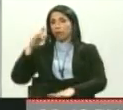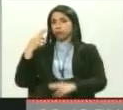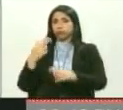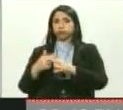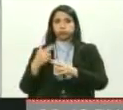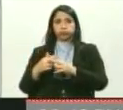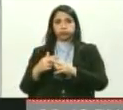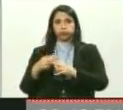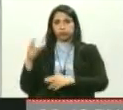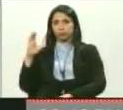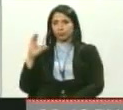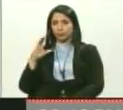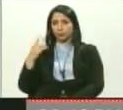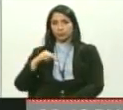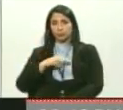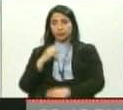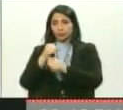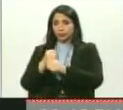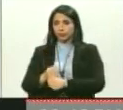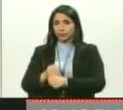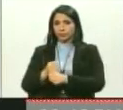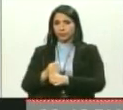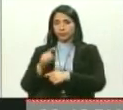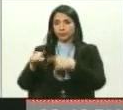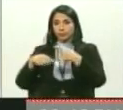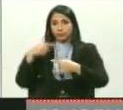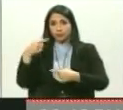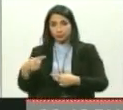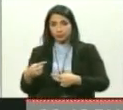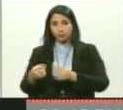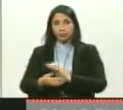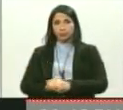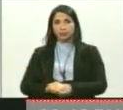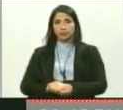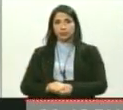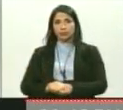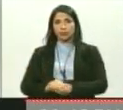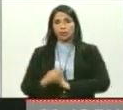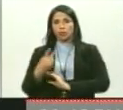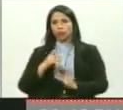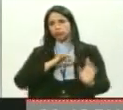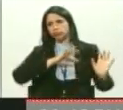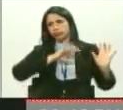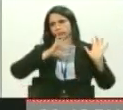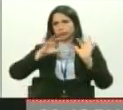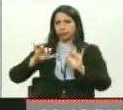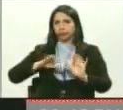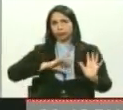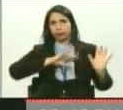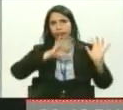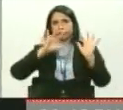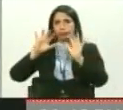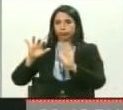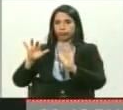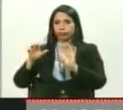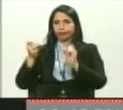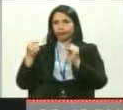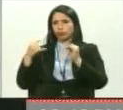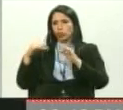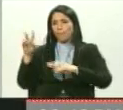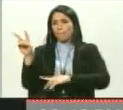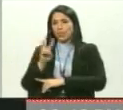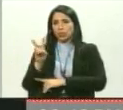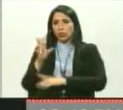En Colombia estamos esperando mañana y pasado mañana dos olas grandes de miles de